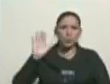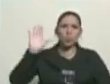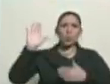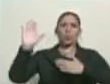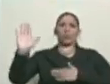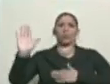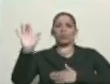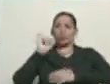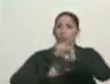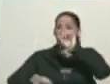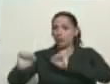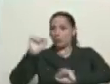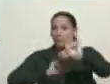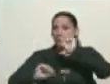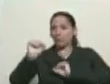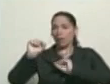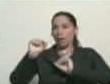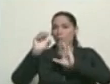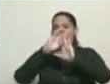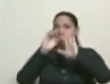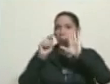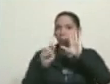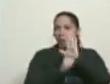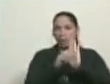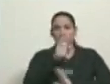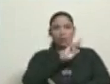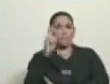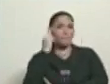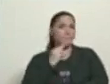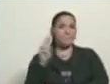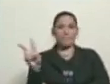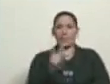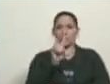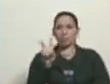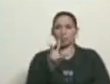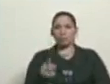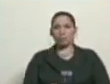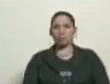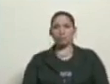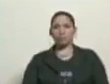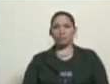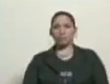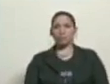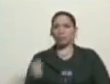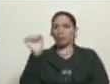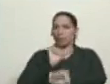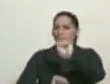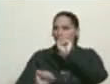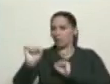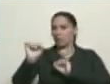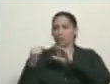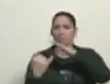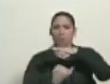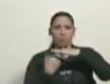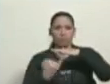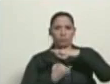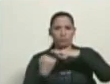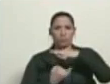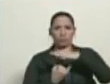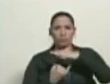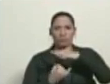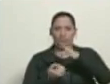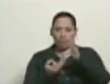defensa de la Constitución de la República Bolivariana de Venezuela, de defensa a las instituciones,